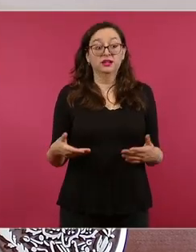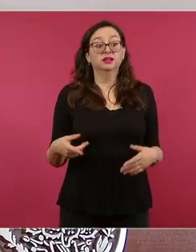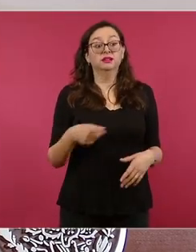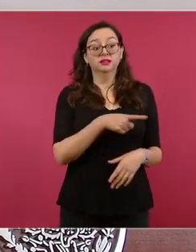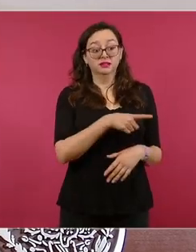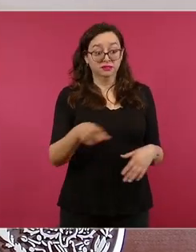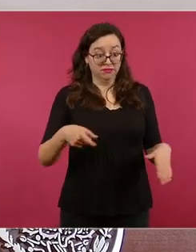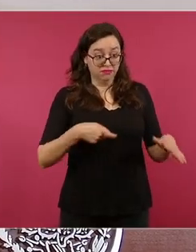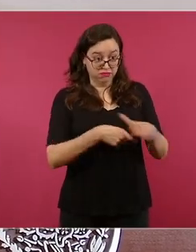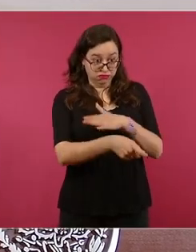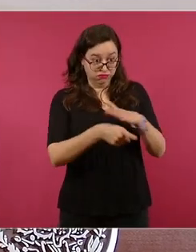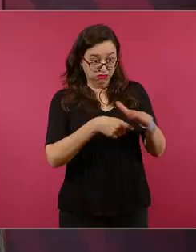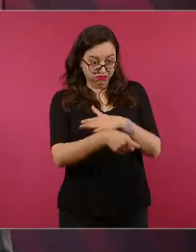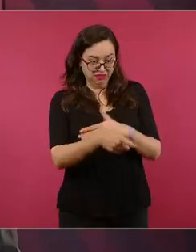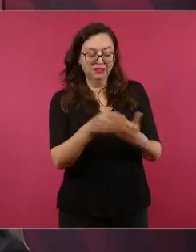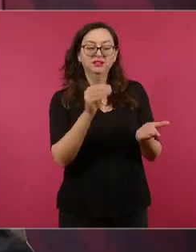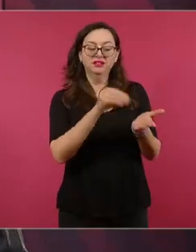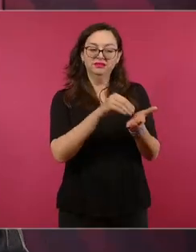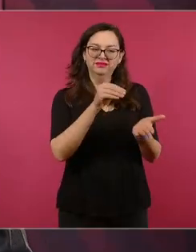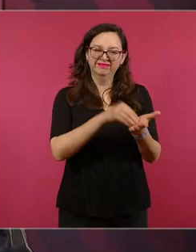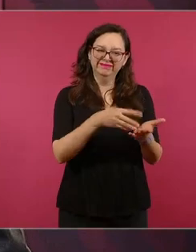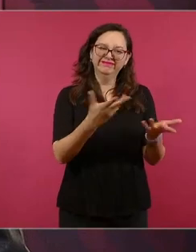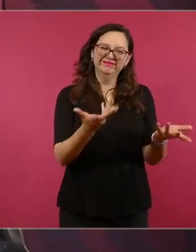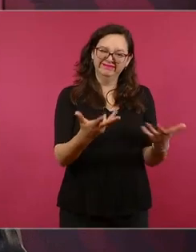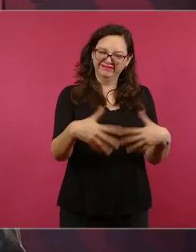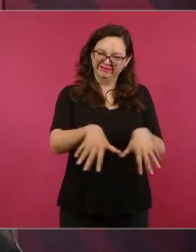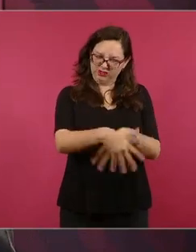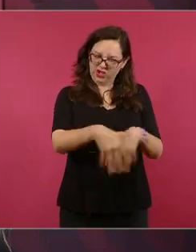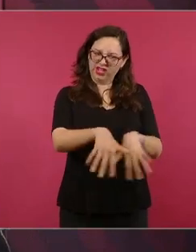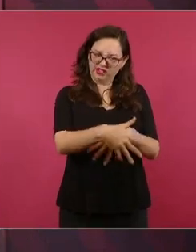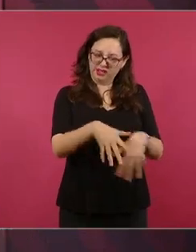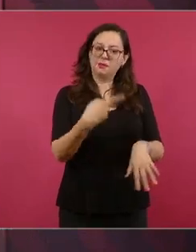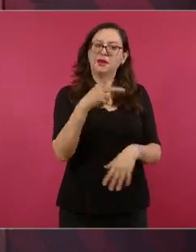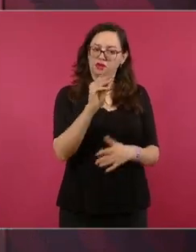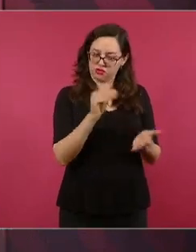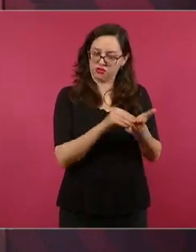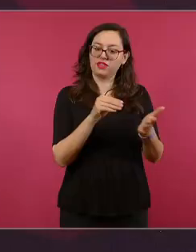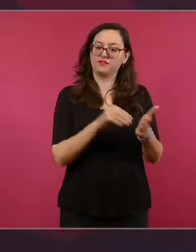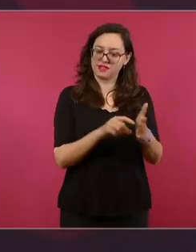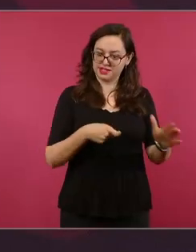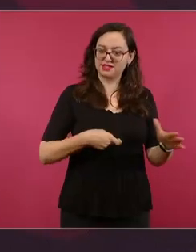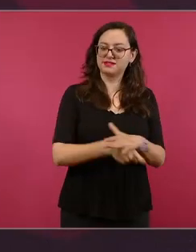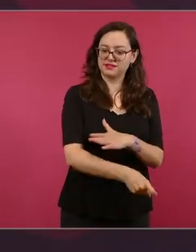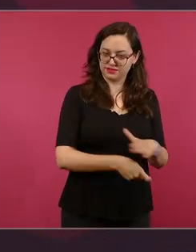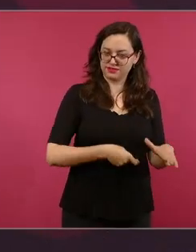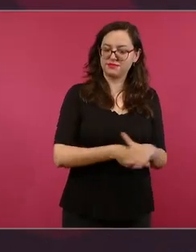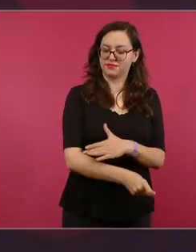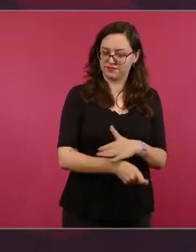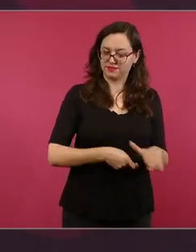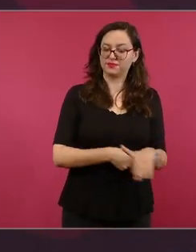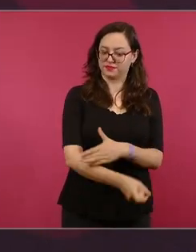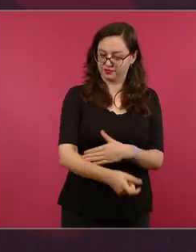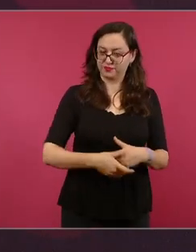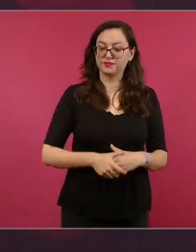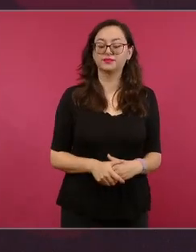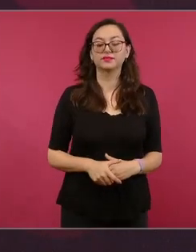sino ya es maíz con gorgojo, pero todavía.